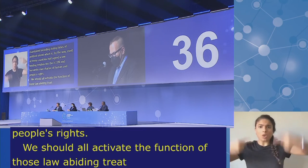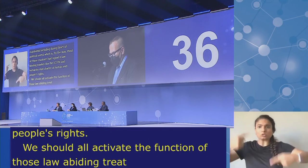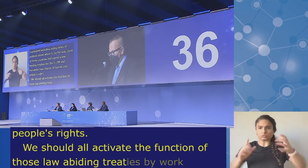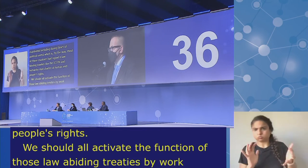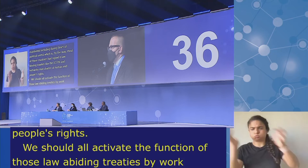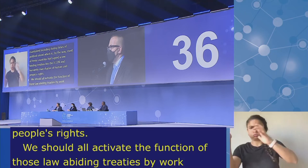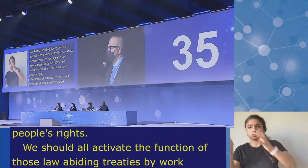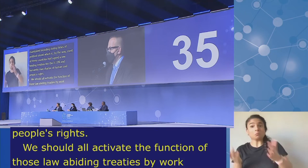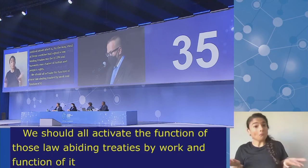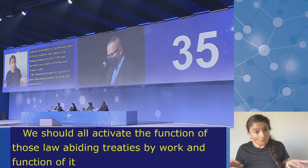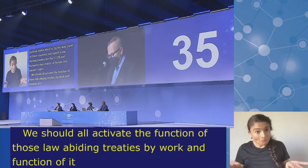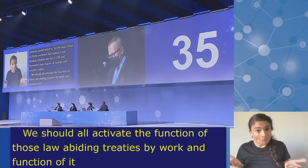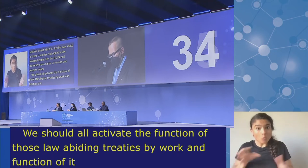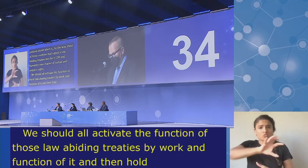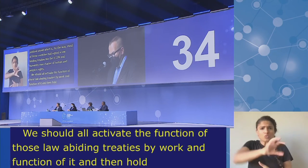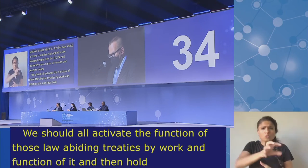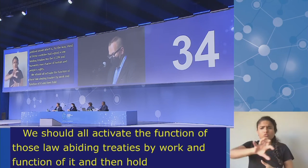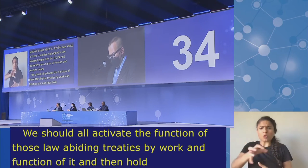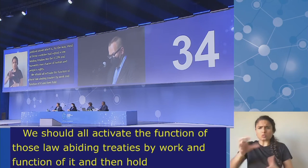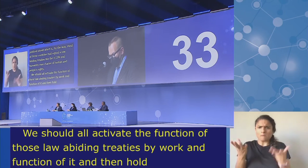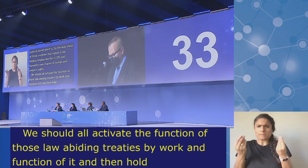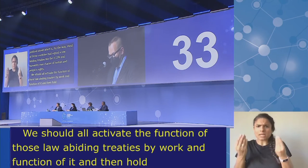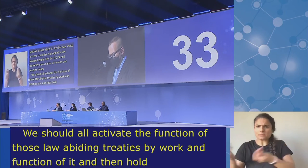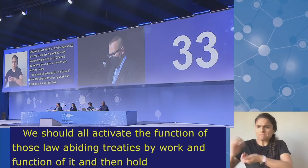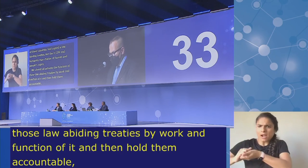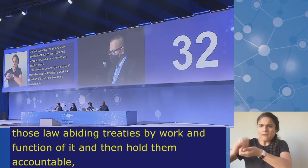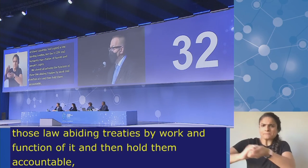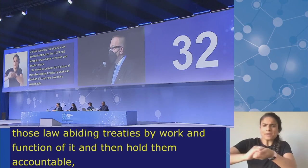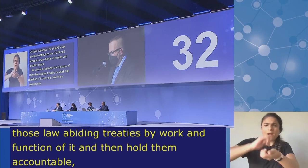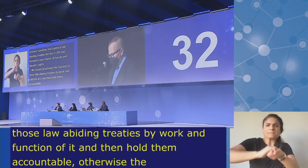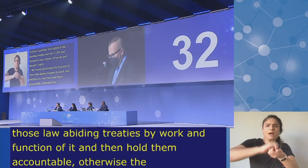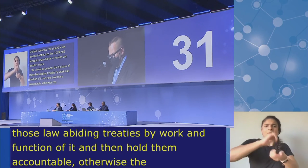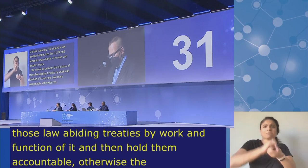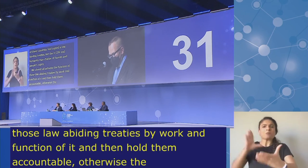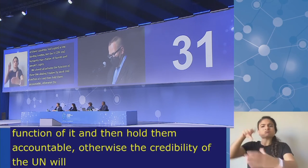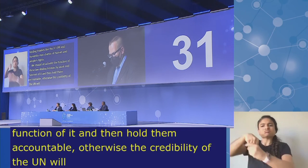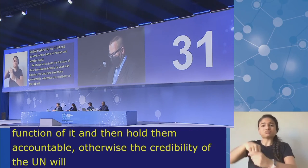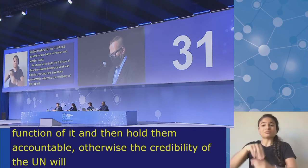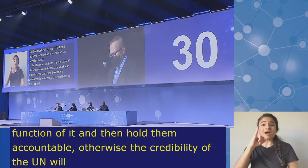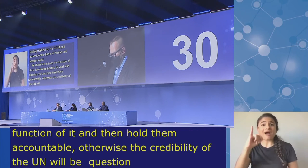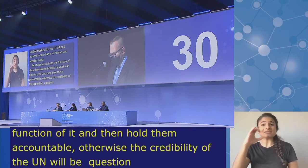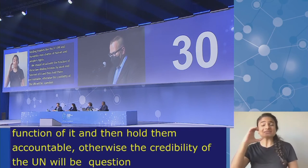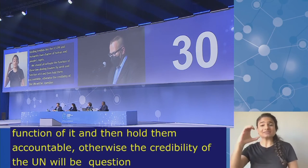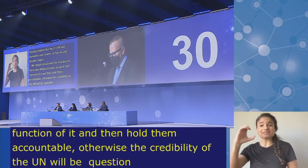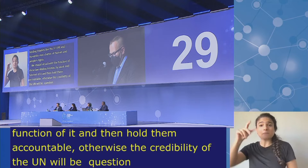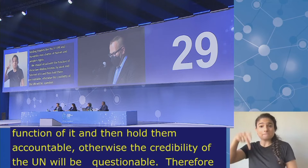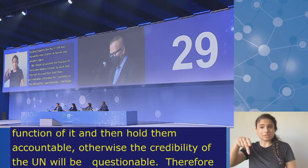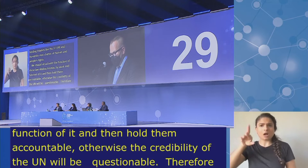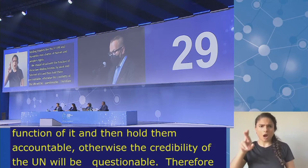todos firmen los tratados que aseguren los derechos digitales como derechos